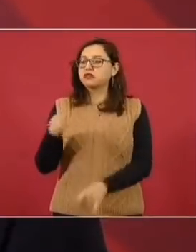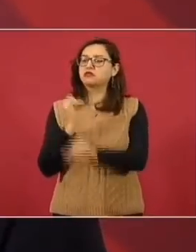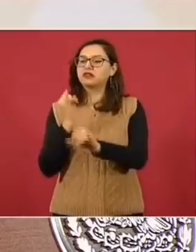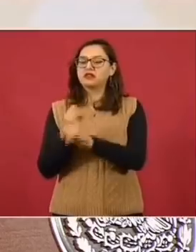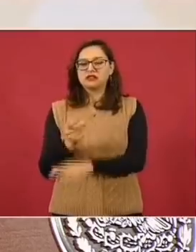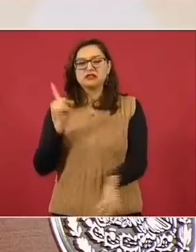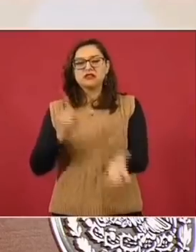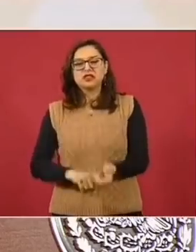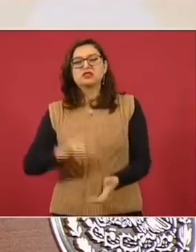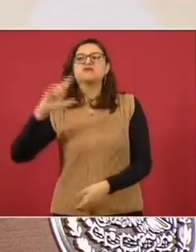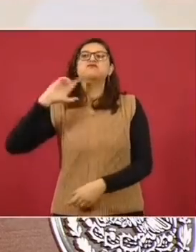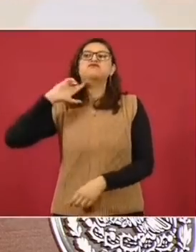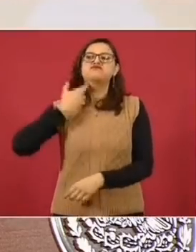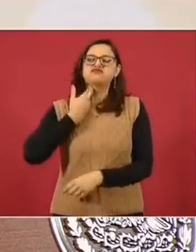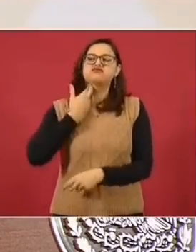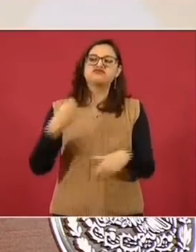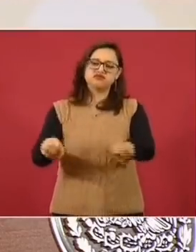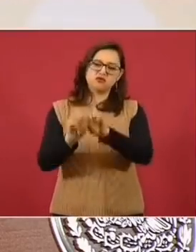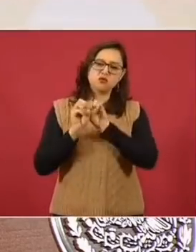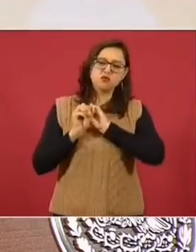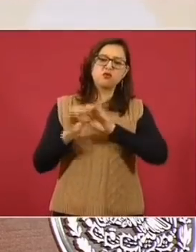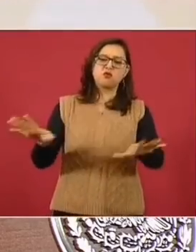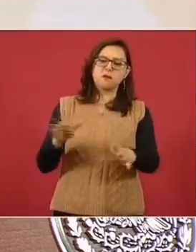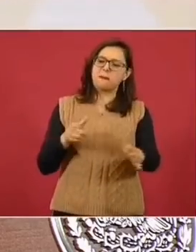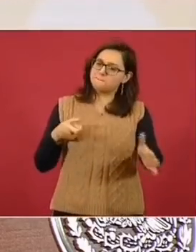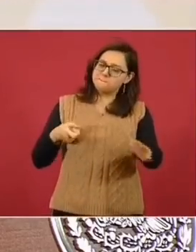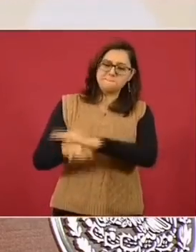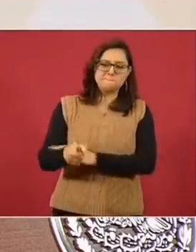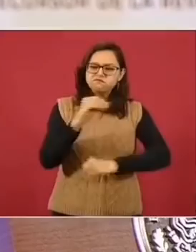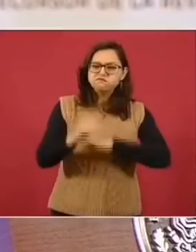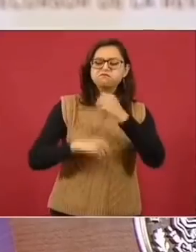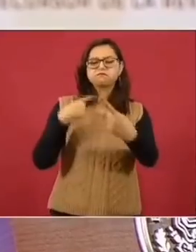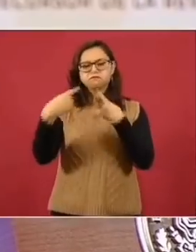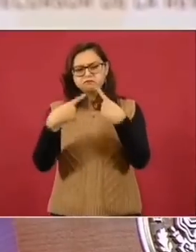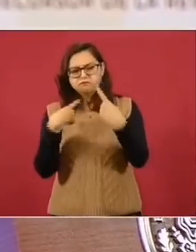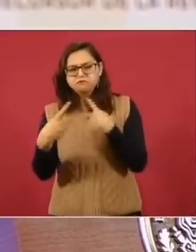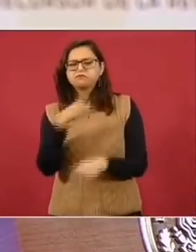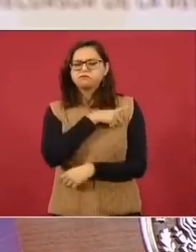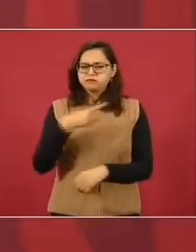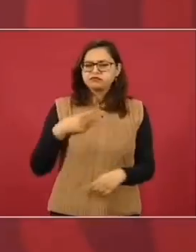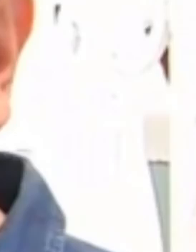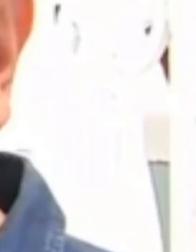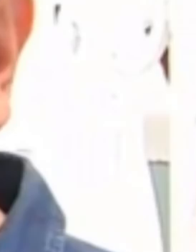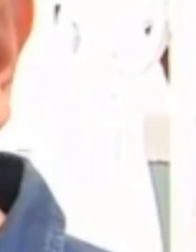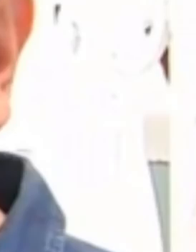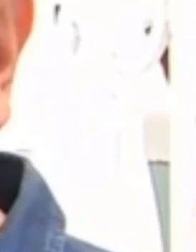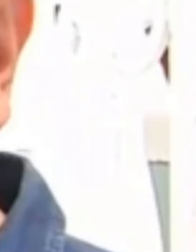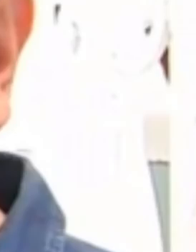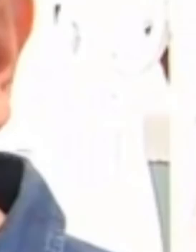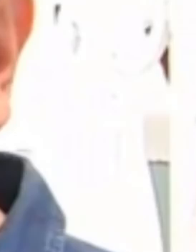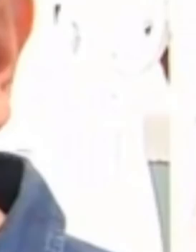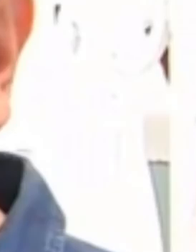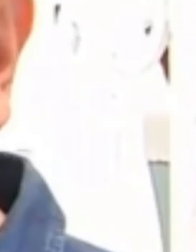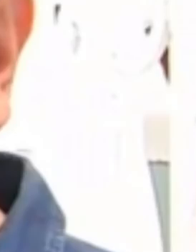mantener contacto con sus clientes para poder ofrecerles bienes y servicios. Y por si fuera poco, el hijo del presidente,